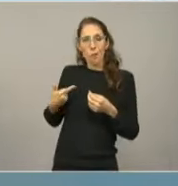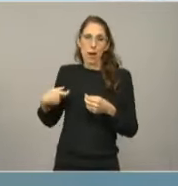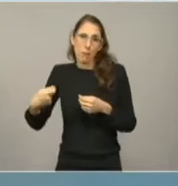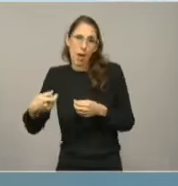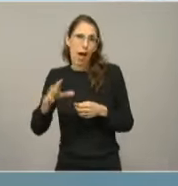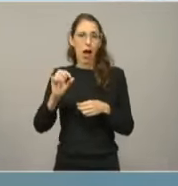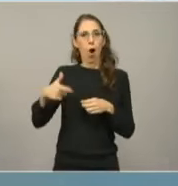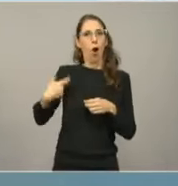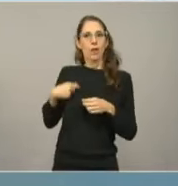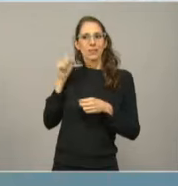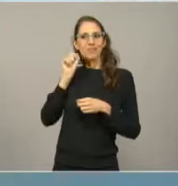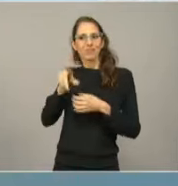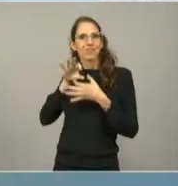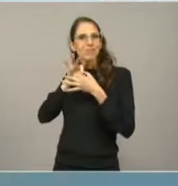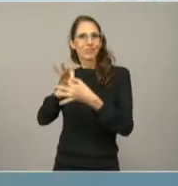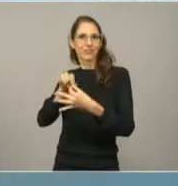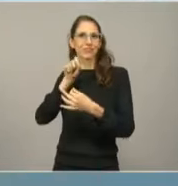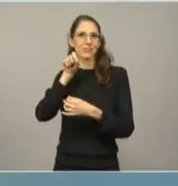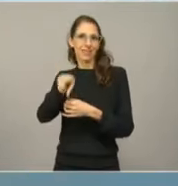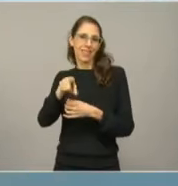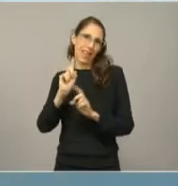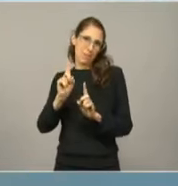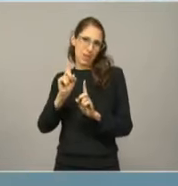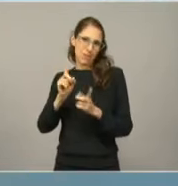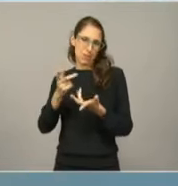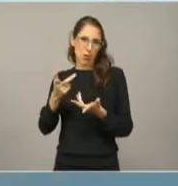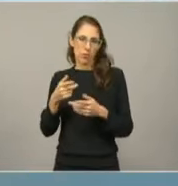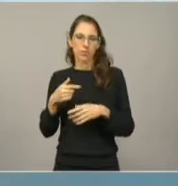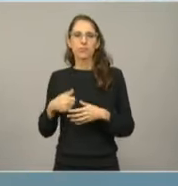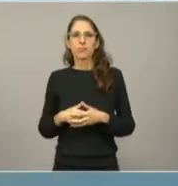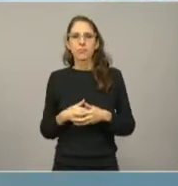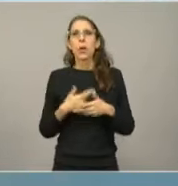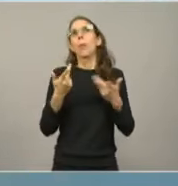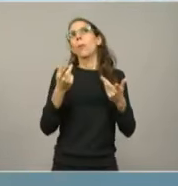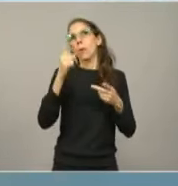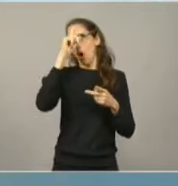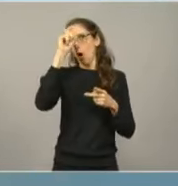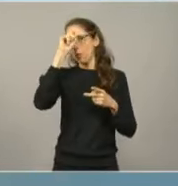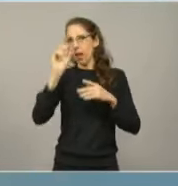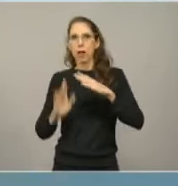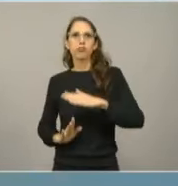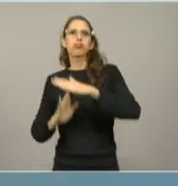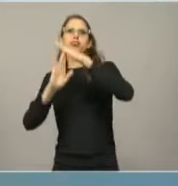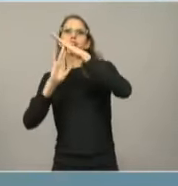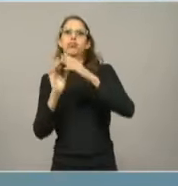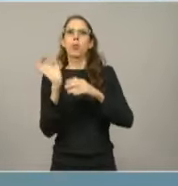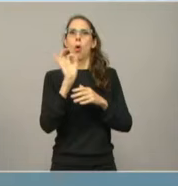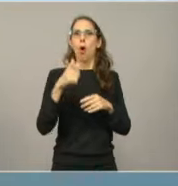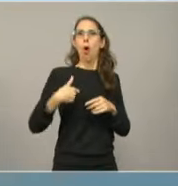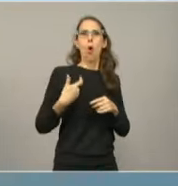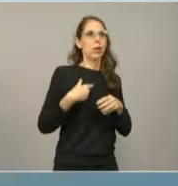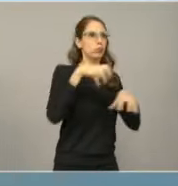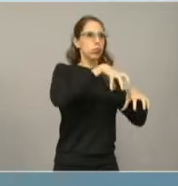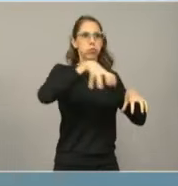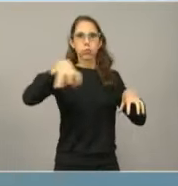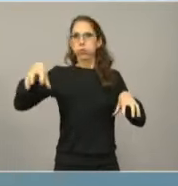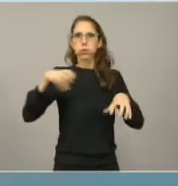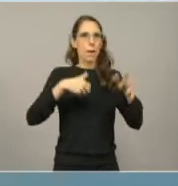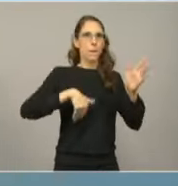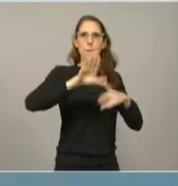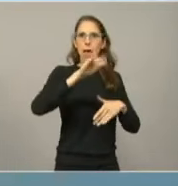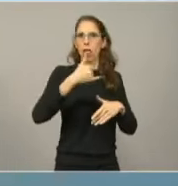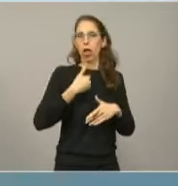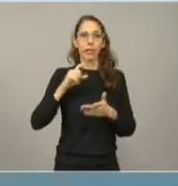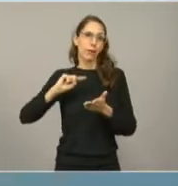prepaga es decir las casas matrices o hospitales de cabecer de gran parte de los de las orales nacionales se